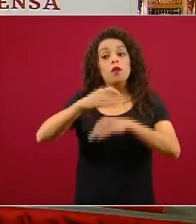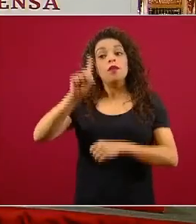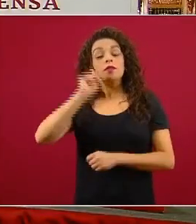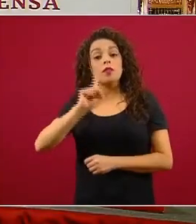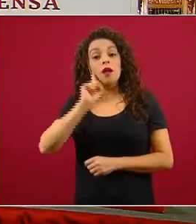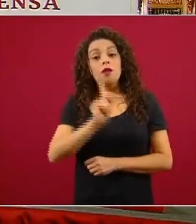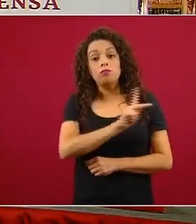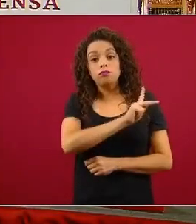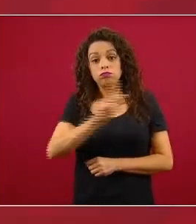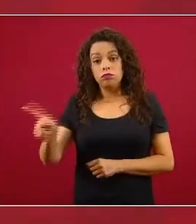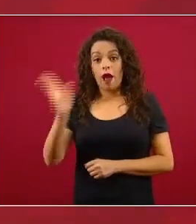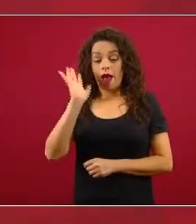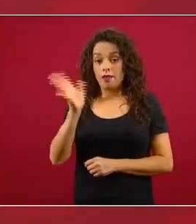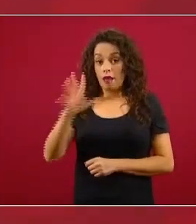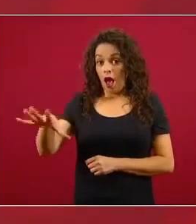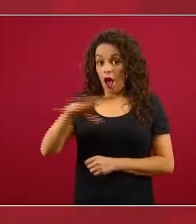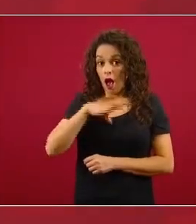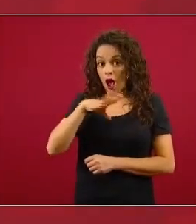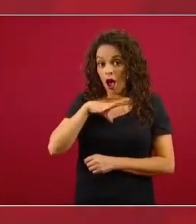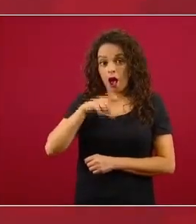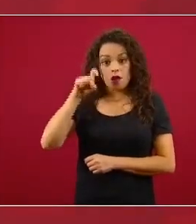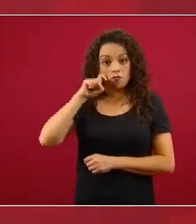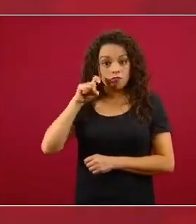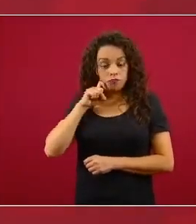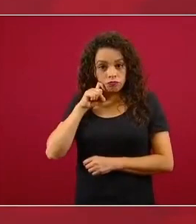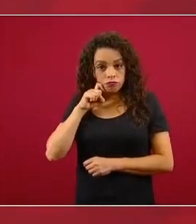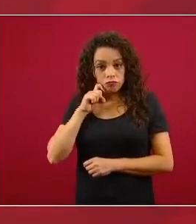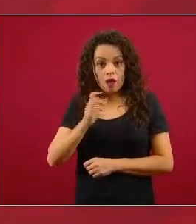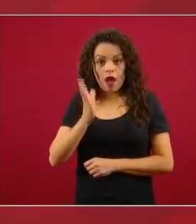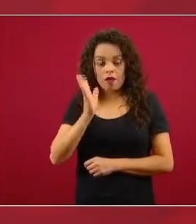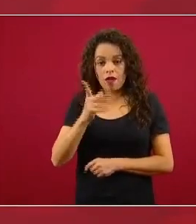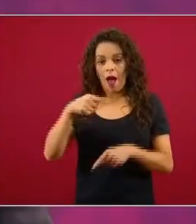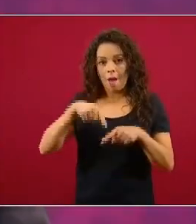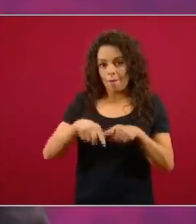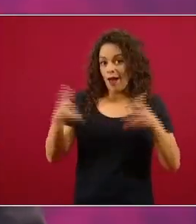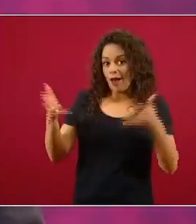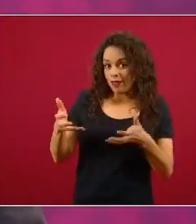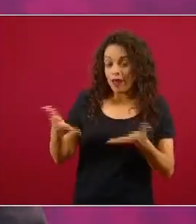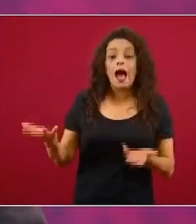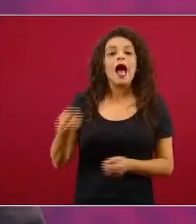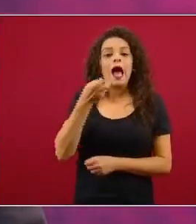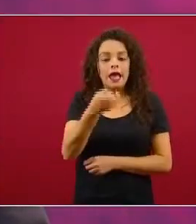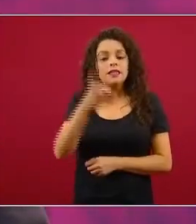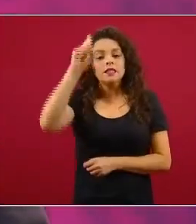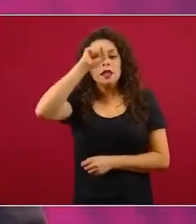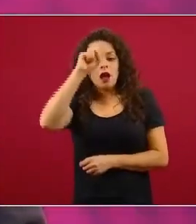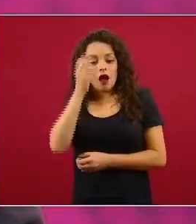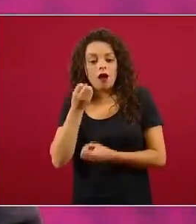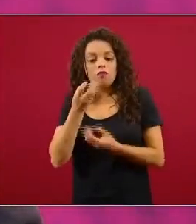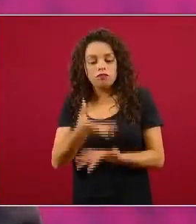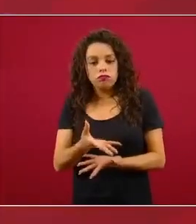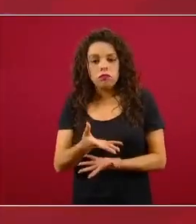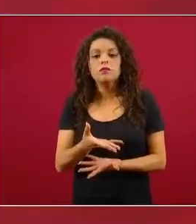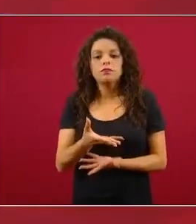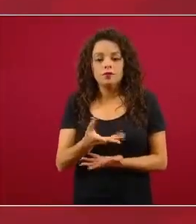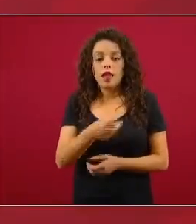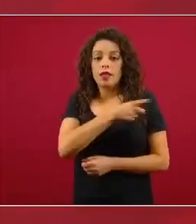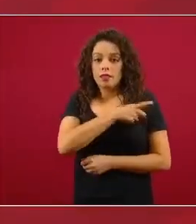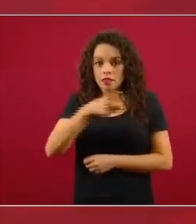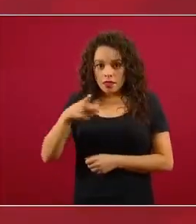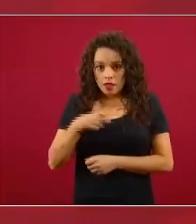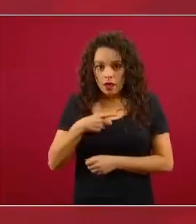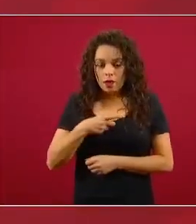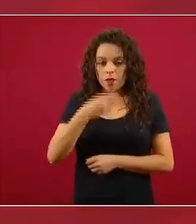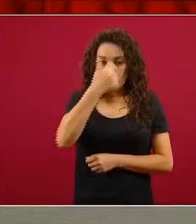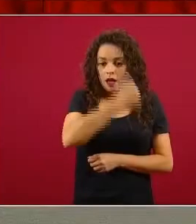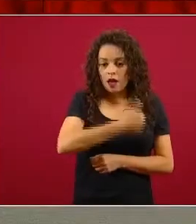tenga vida sexual o que haya tenido una experiencia reproductiva, se recomienda que periódicamente, tan